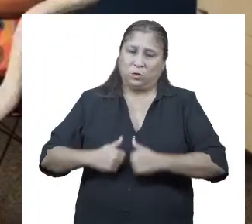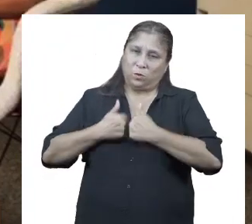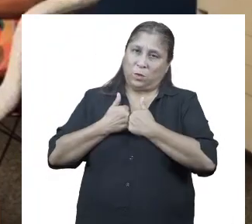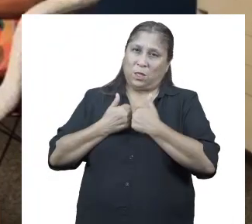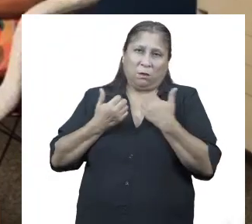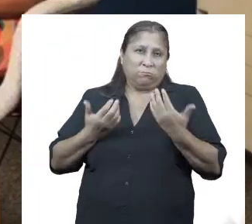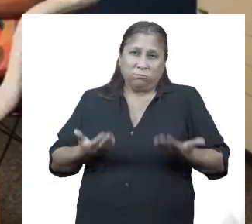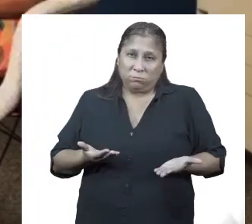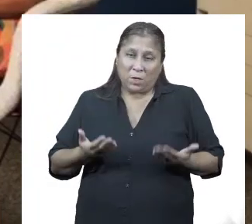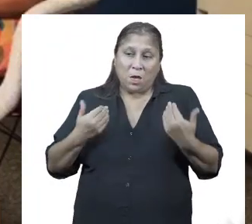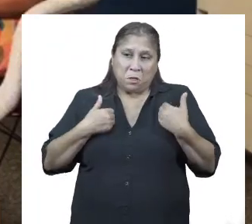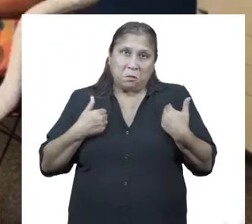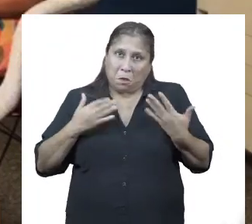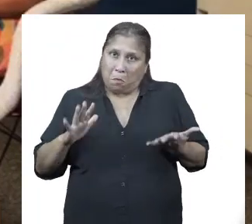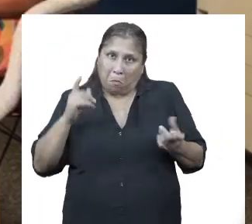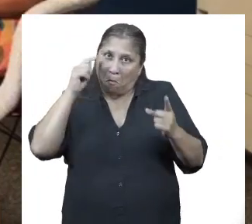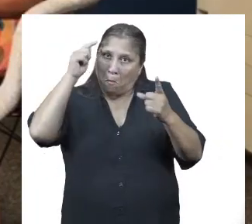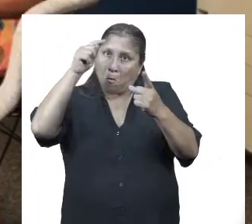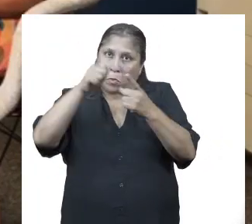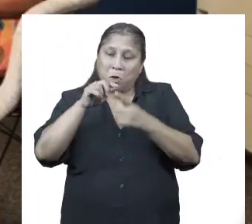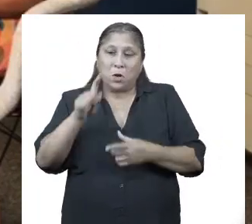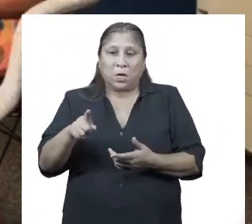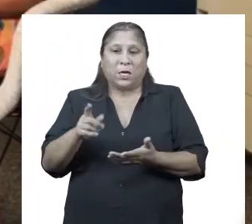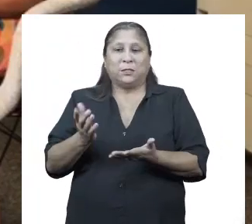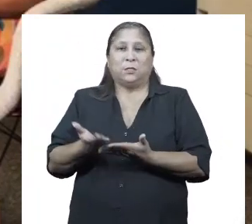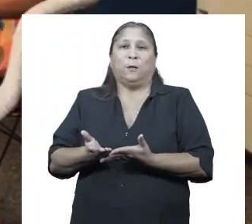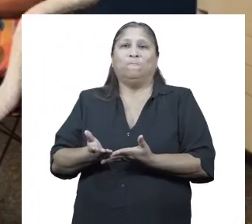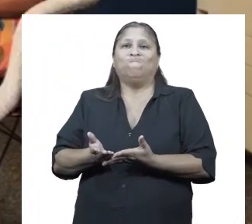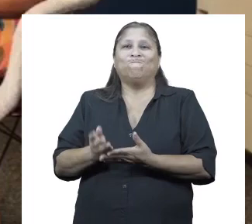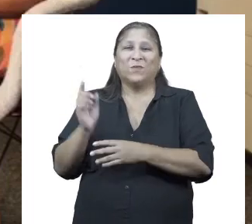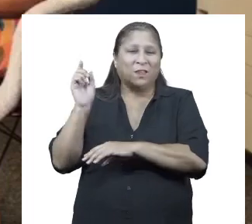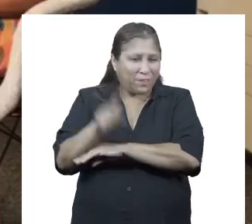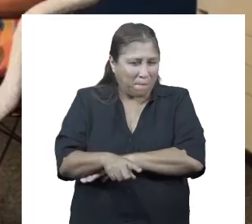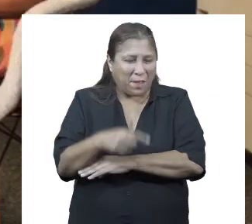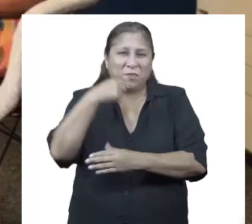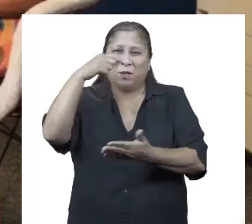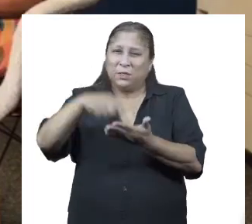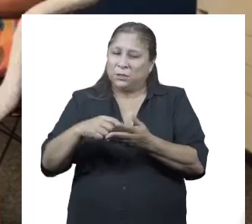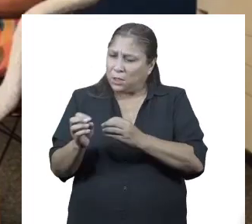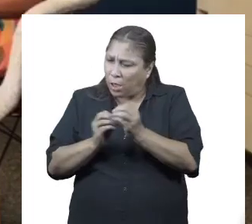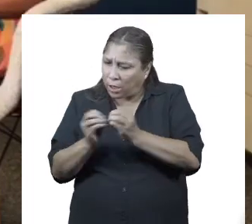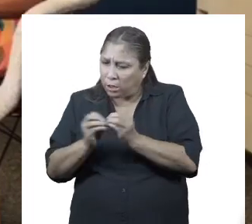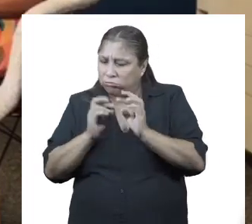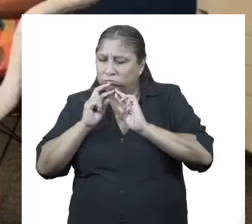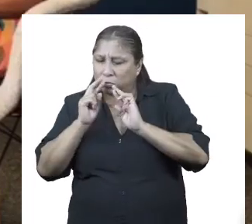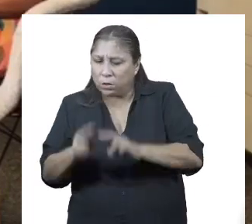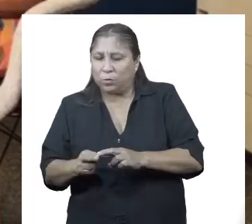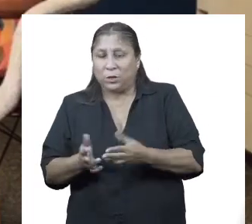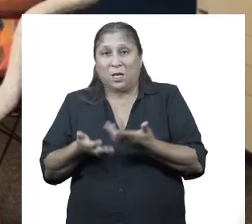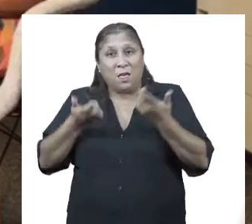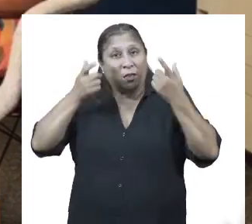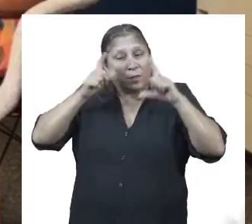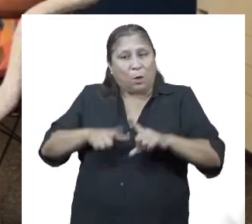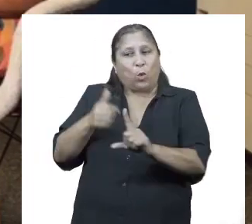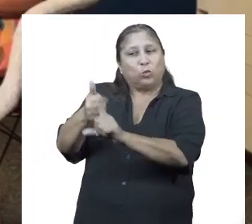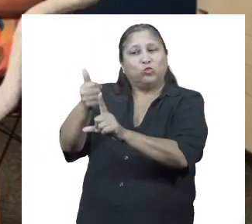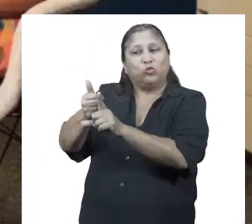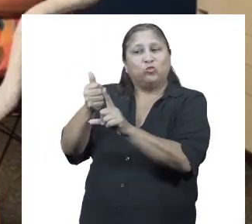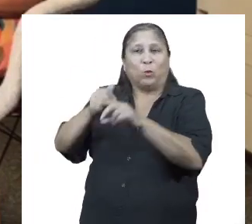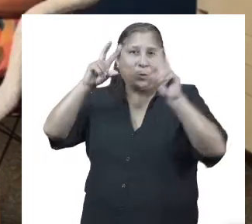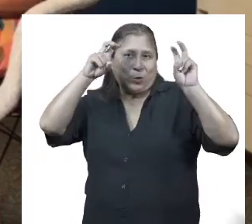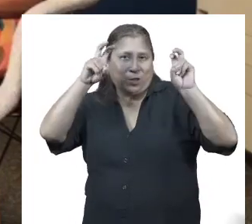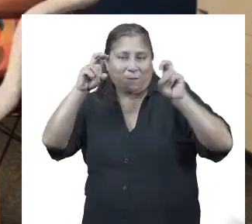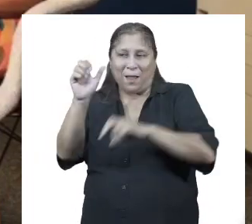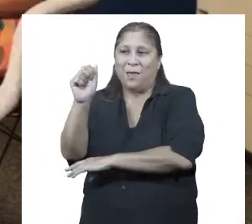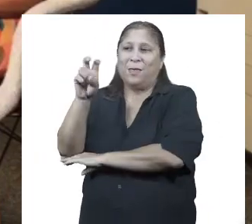Por tanto, tiene sentido que esta demanda sea resuelta en conformidad con la naturaleza del caso, ¿no?